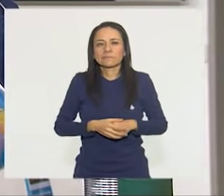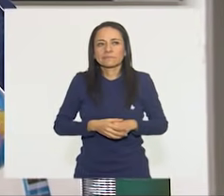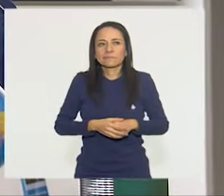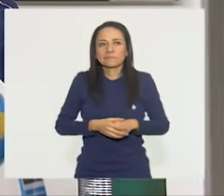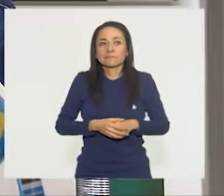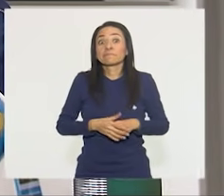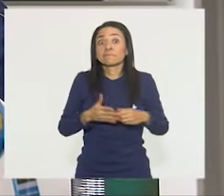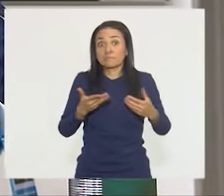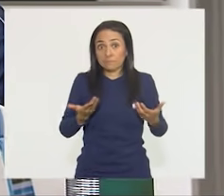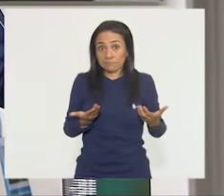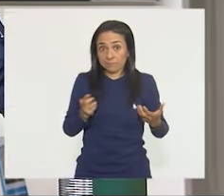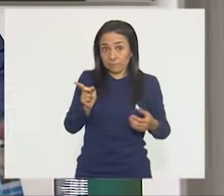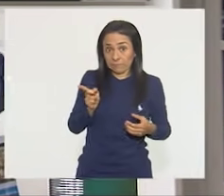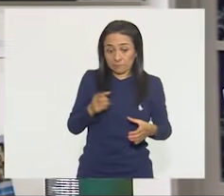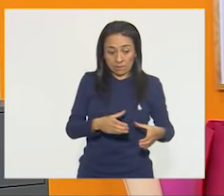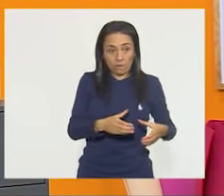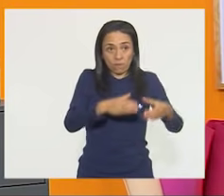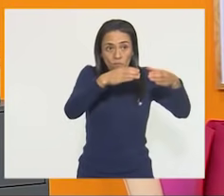si llegamos a golpear